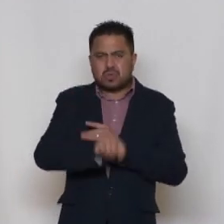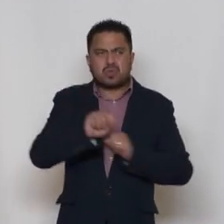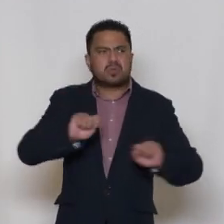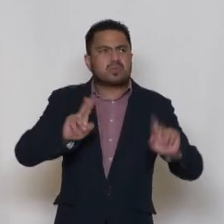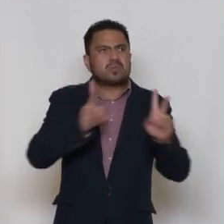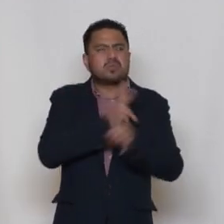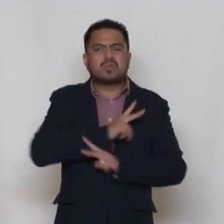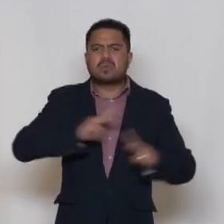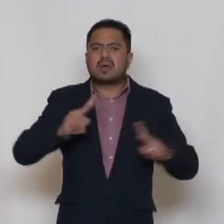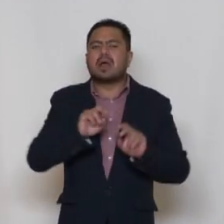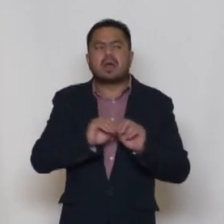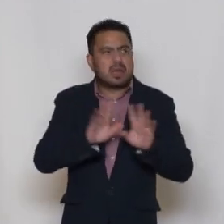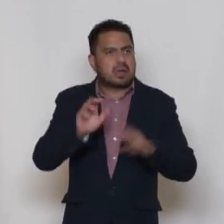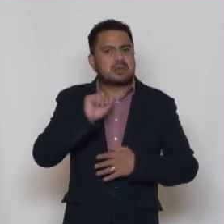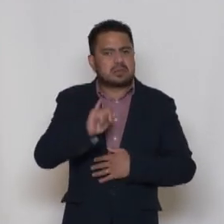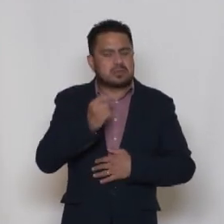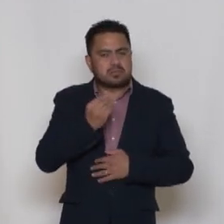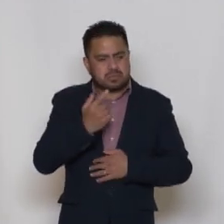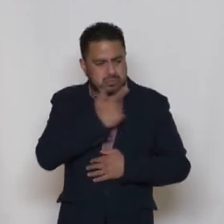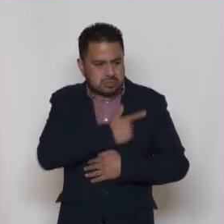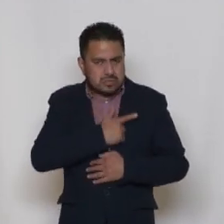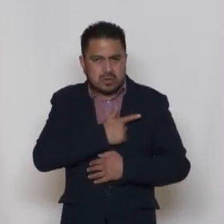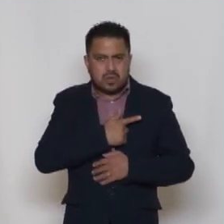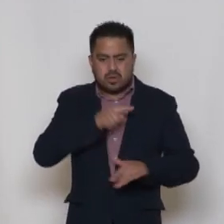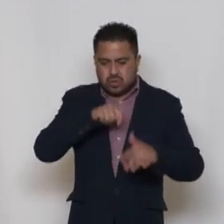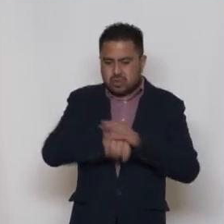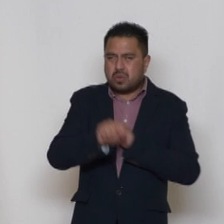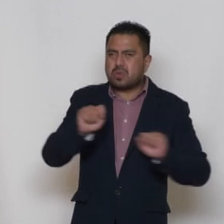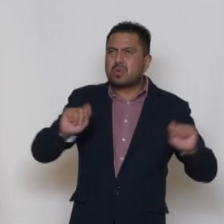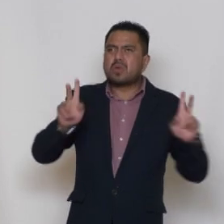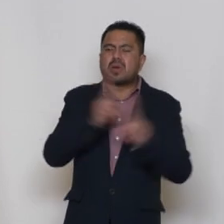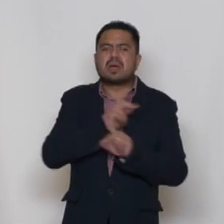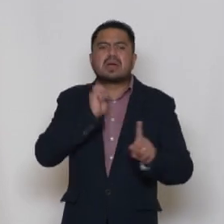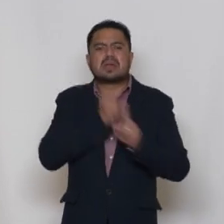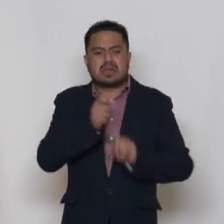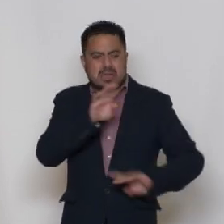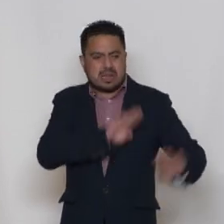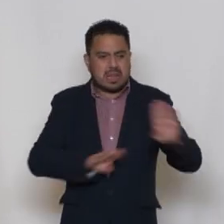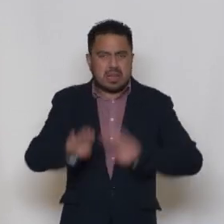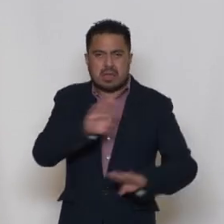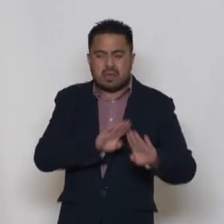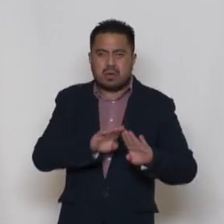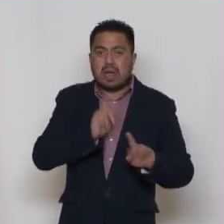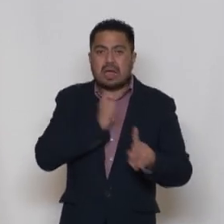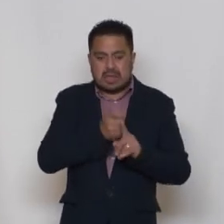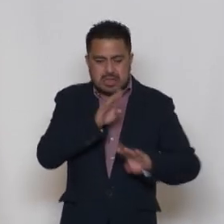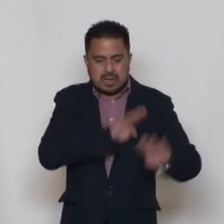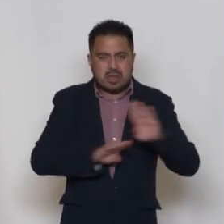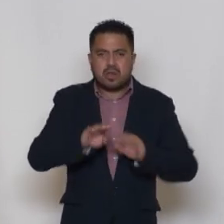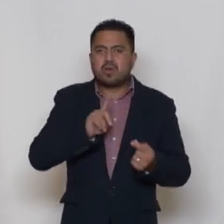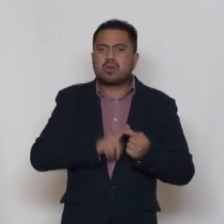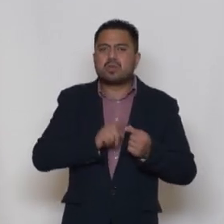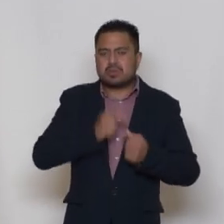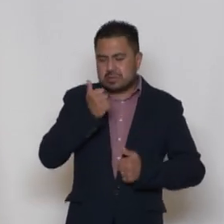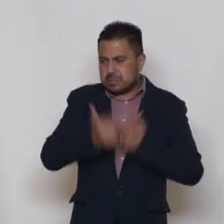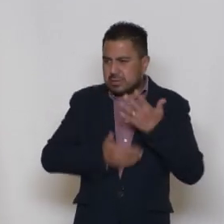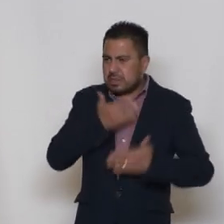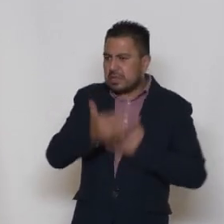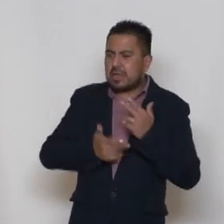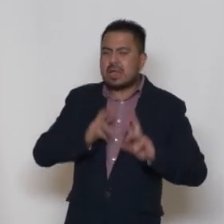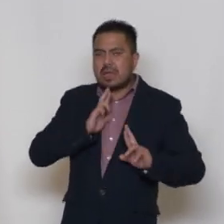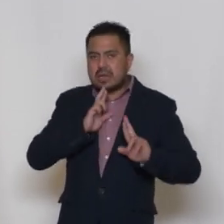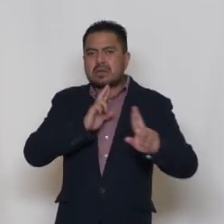viento. Claro que sí, con mucho gusto. Un túnel de viento es un laboratorio. Es un laboratorio en donde estudiamos la